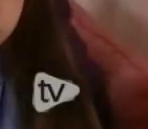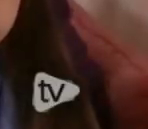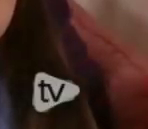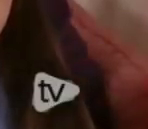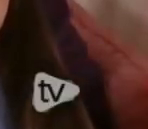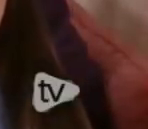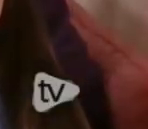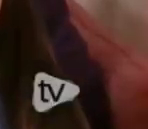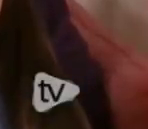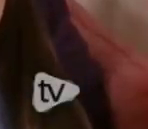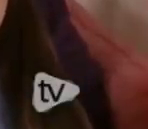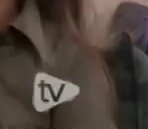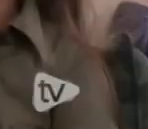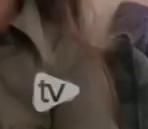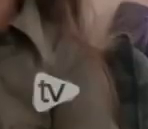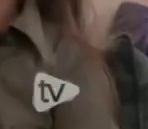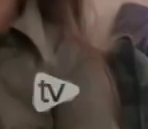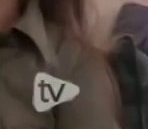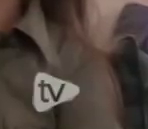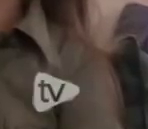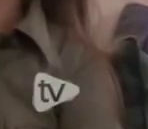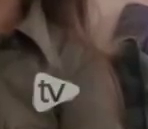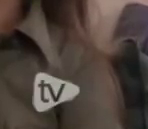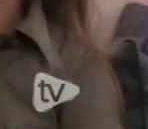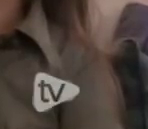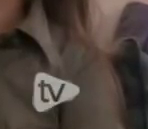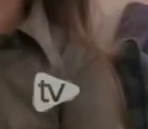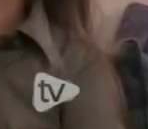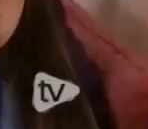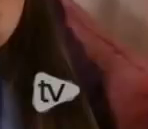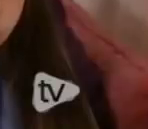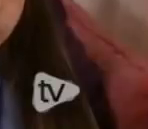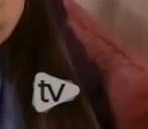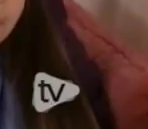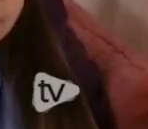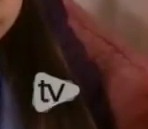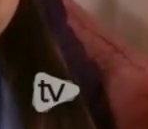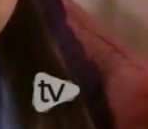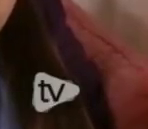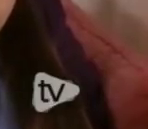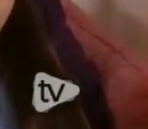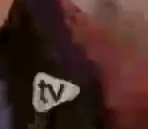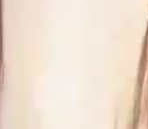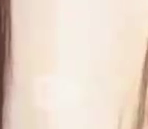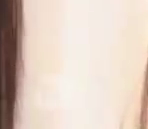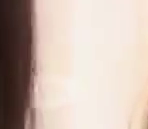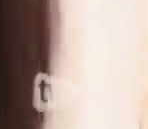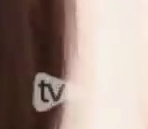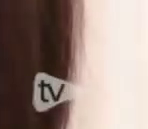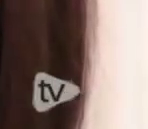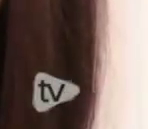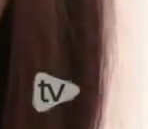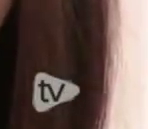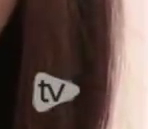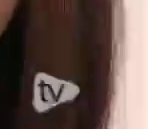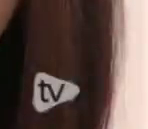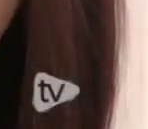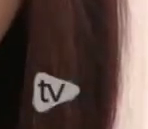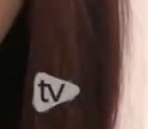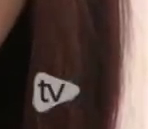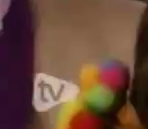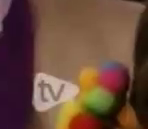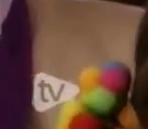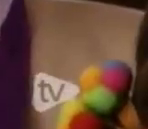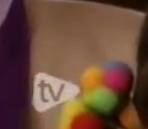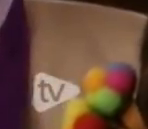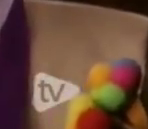mamá? No sé, pero creo que volverá pronto. ¿Por qué no nos llevo con ella? Mi último deseo,